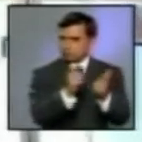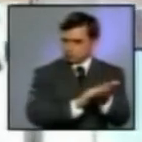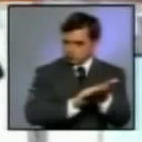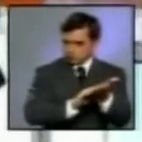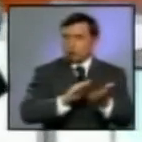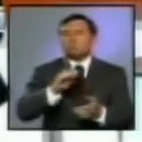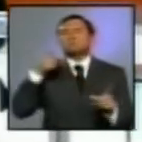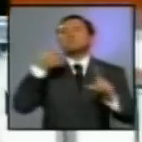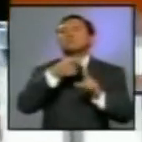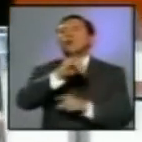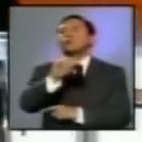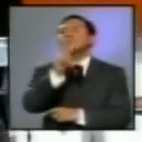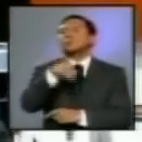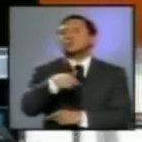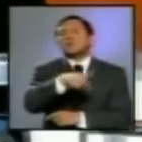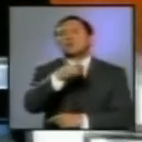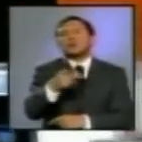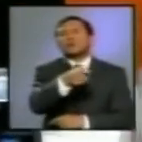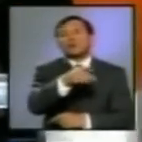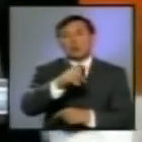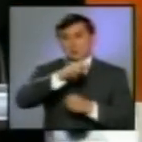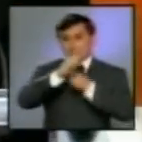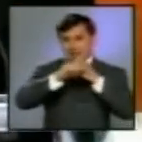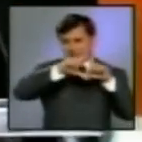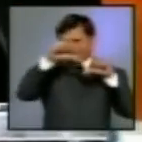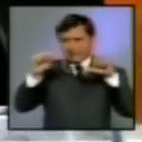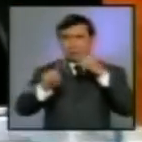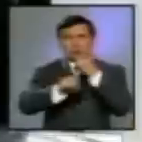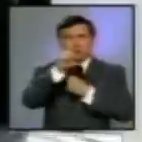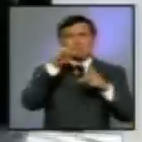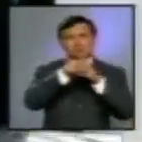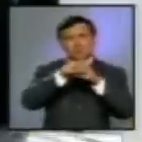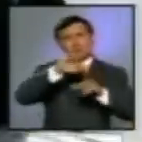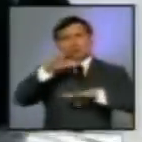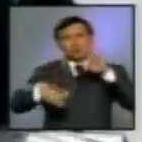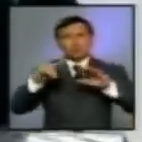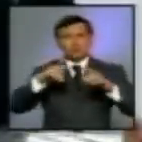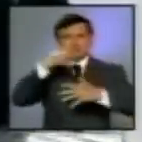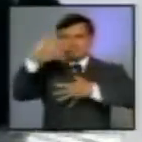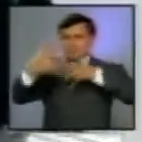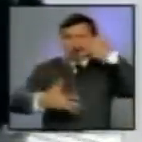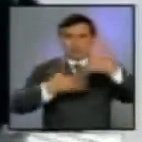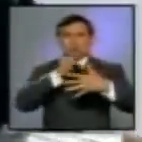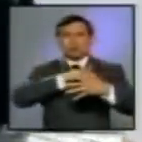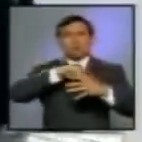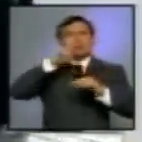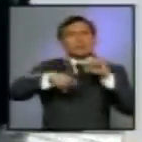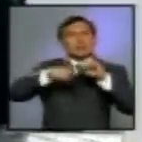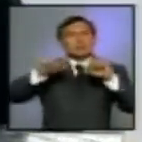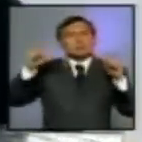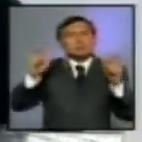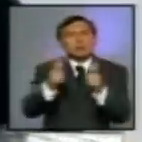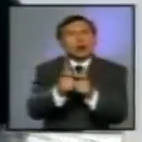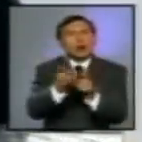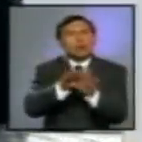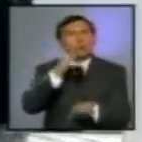usted para reducir la violencia en el país? Tiene usted 2 minutos para responder. Muchas gracias, Lupita. Quiero decirle a las familias